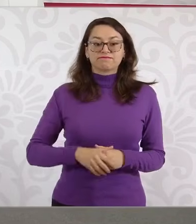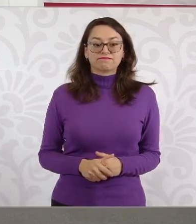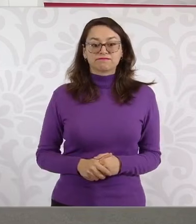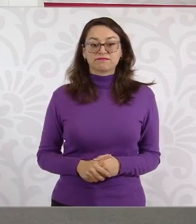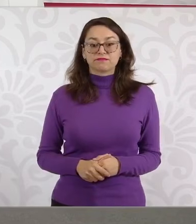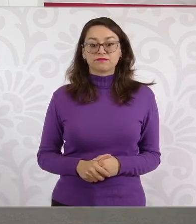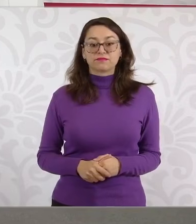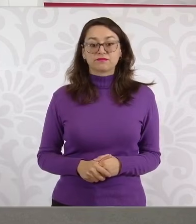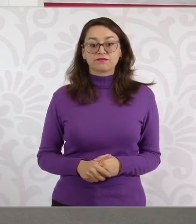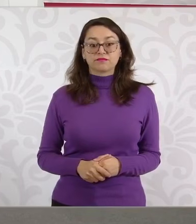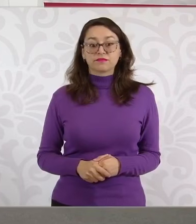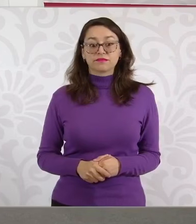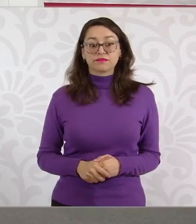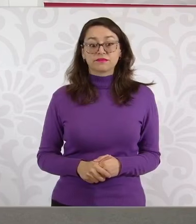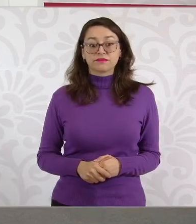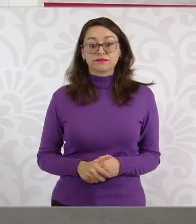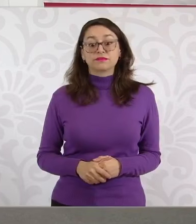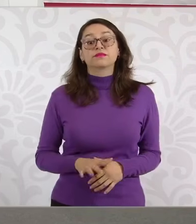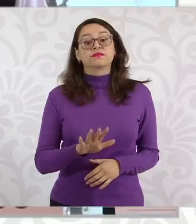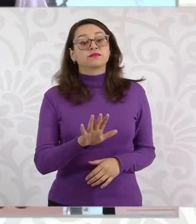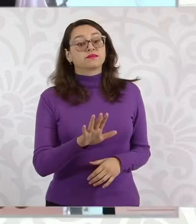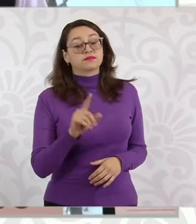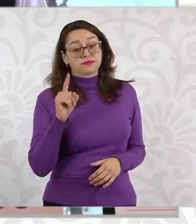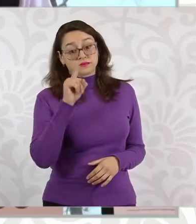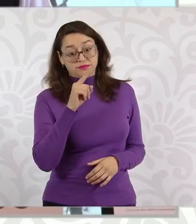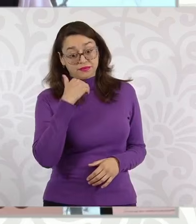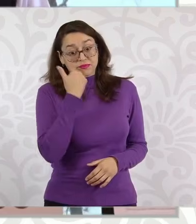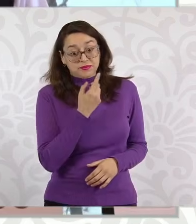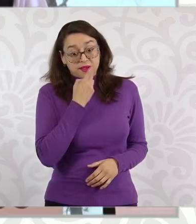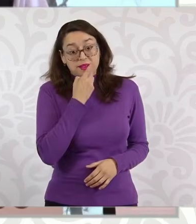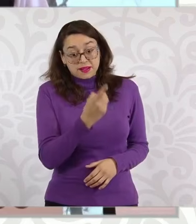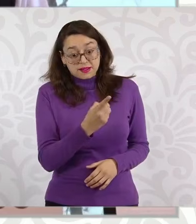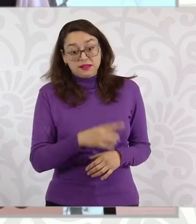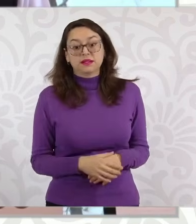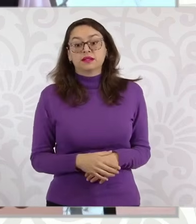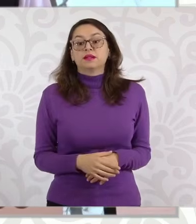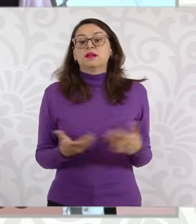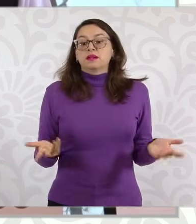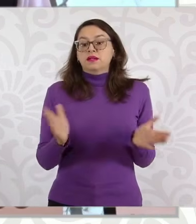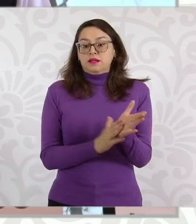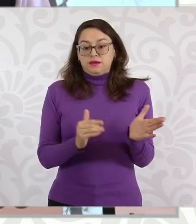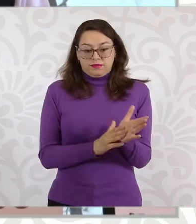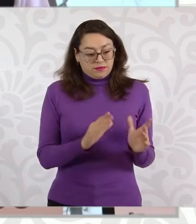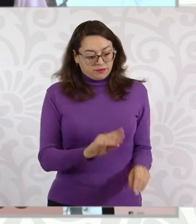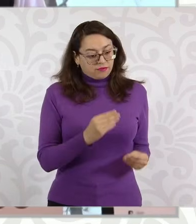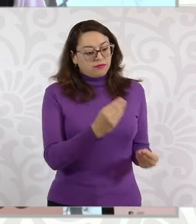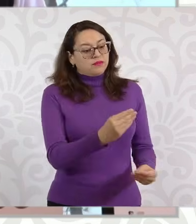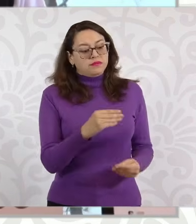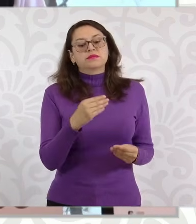No puedo dejar pasar desapercibido que la entrega de estos títulos significa, como ya se mencionó en la